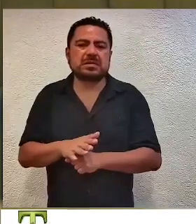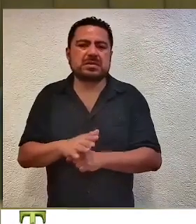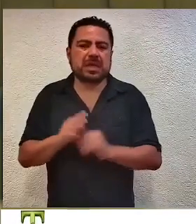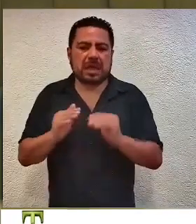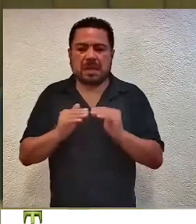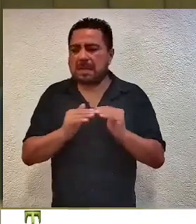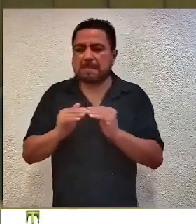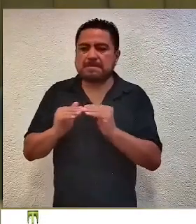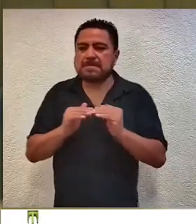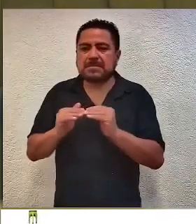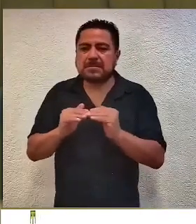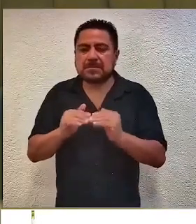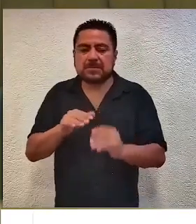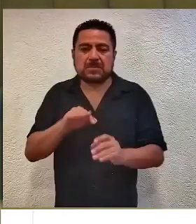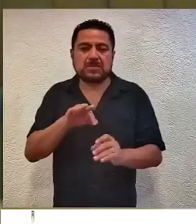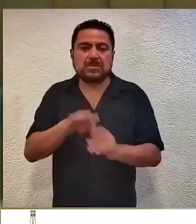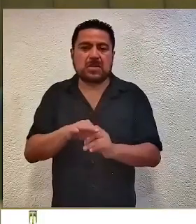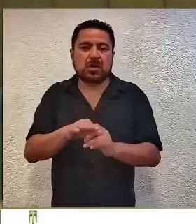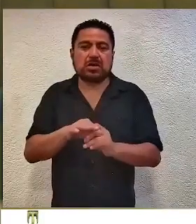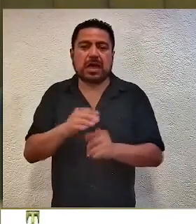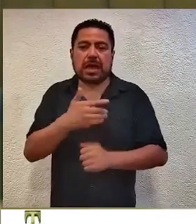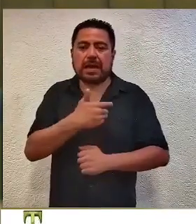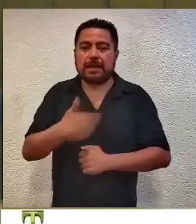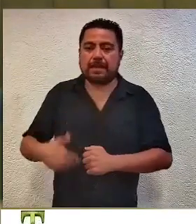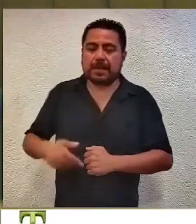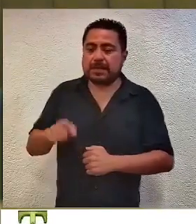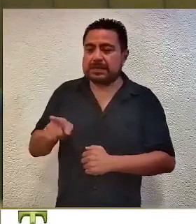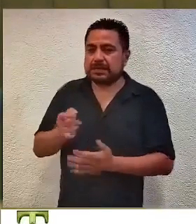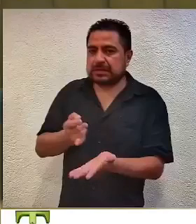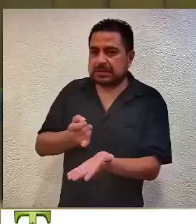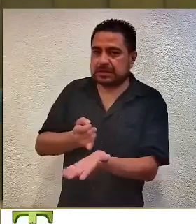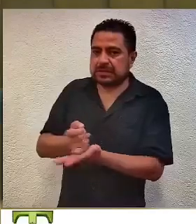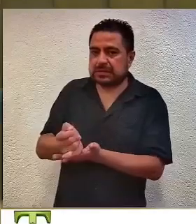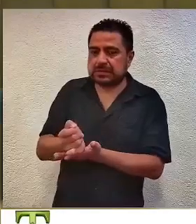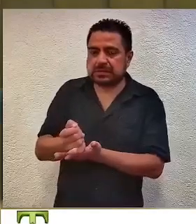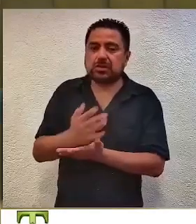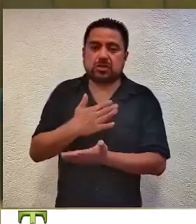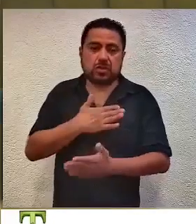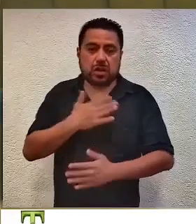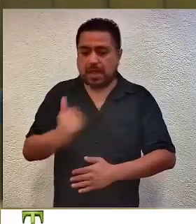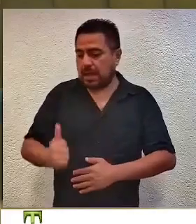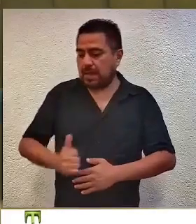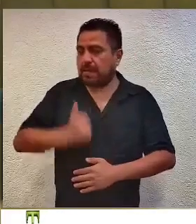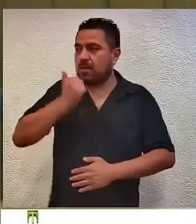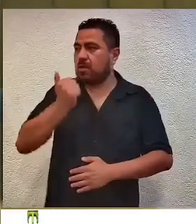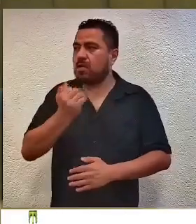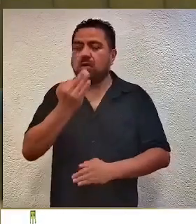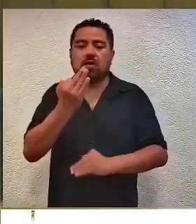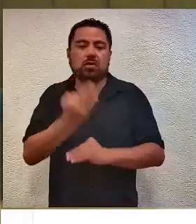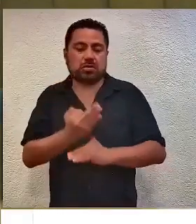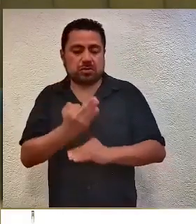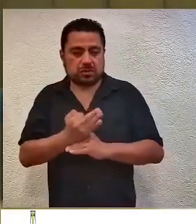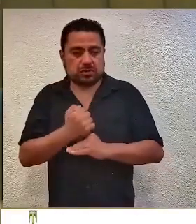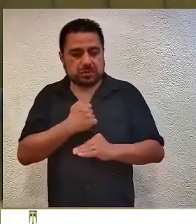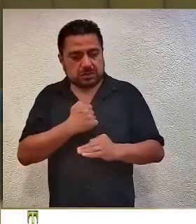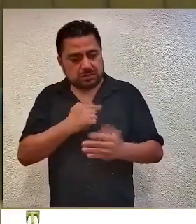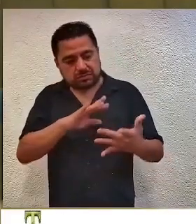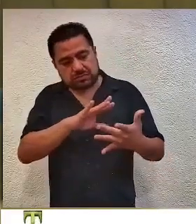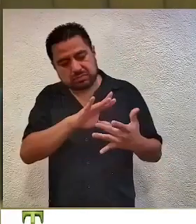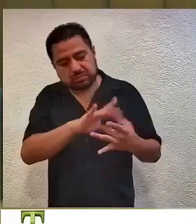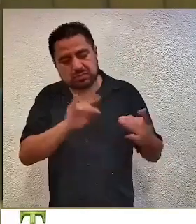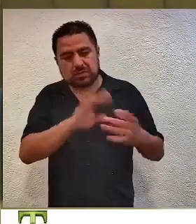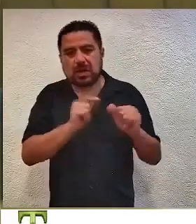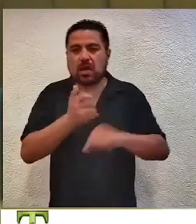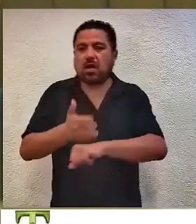y que sería el voto de calidad de presidencia que define esta parte, yo aprovecharía para decirles al